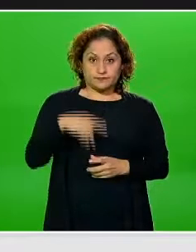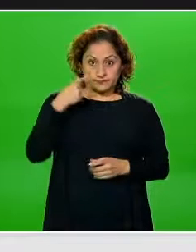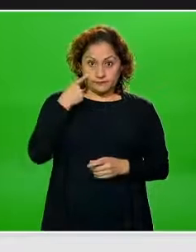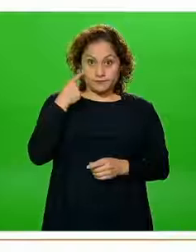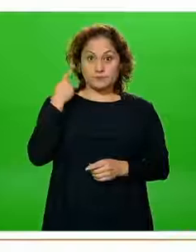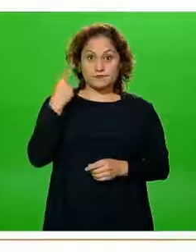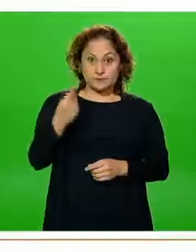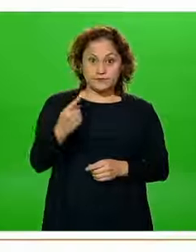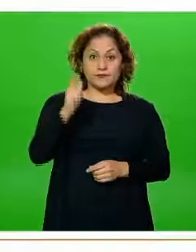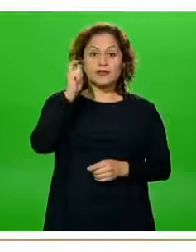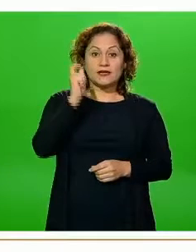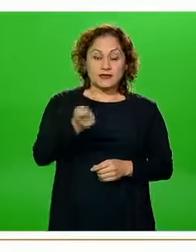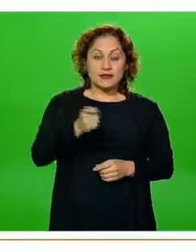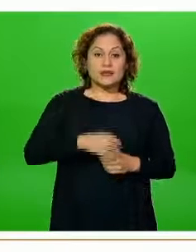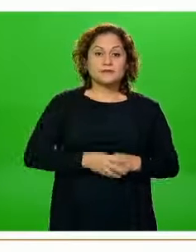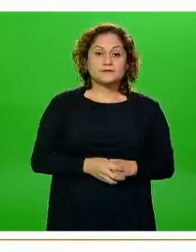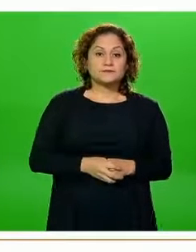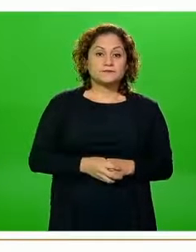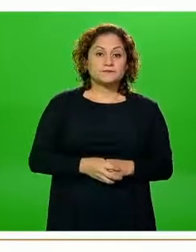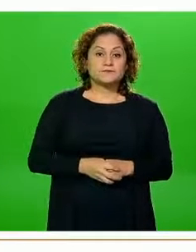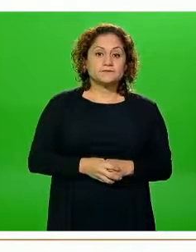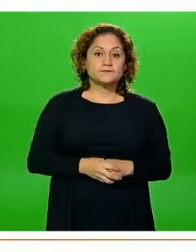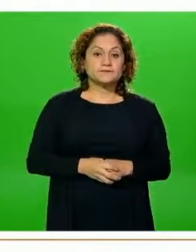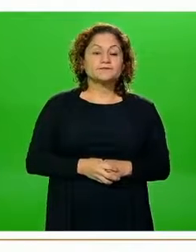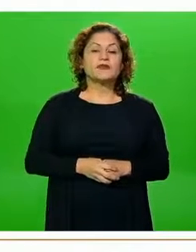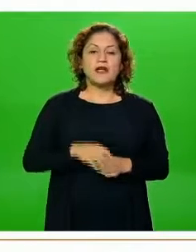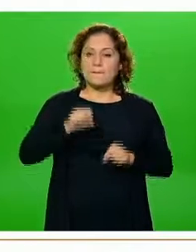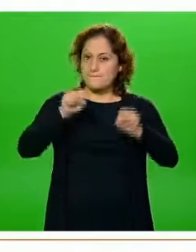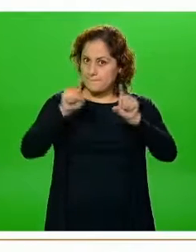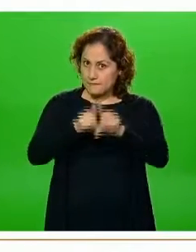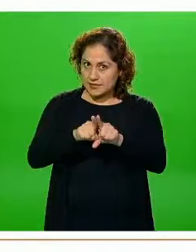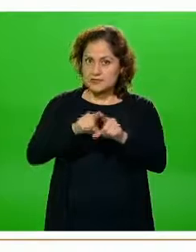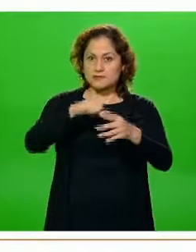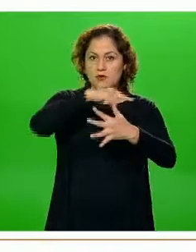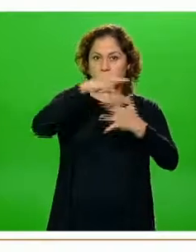que seguimos manteniendo estas 6 barras que son las 6 regiones de la OMS.